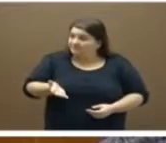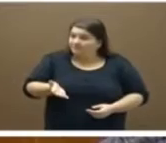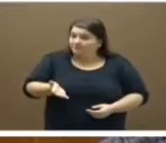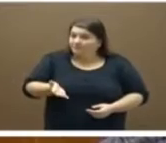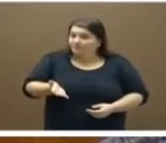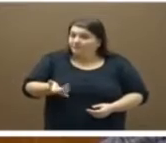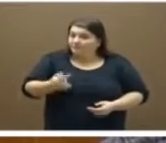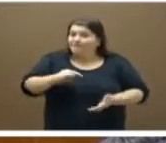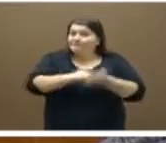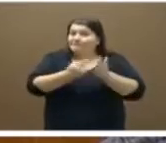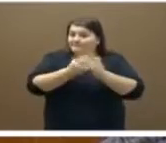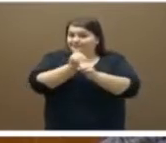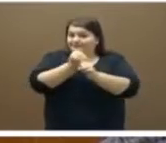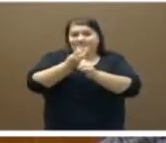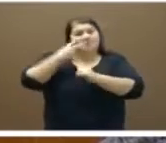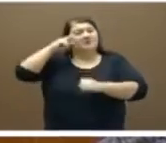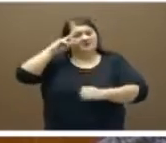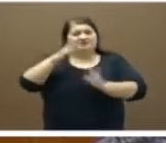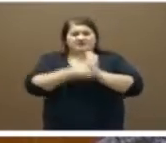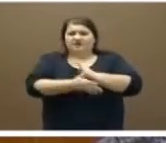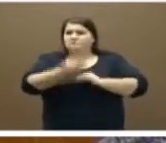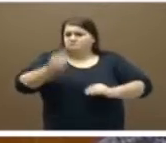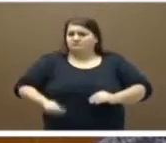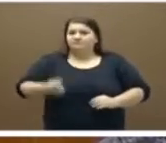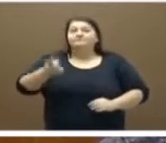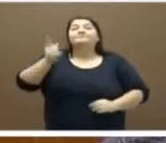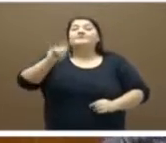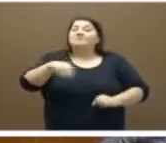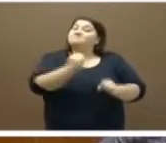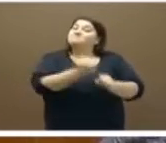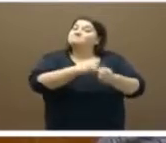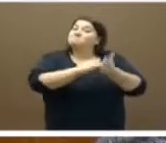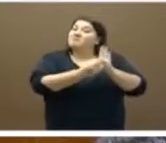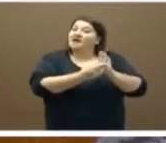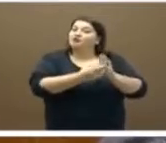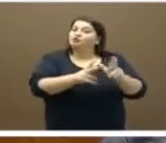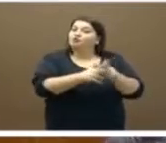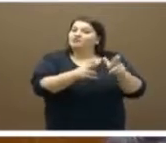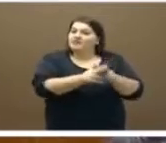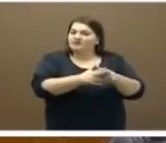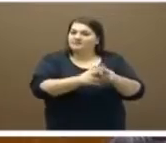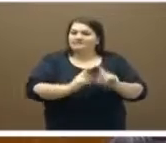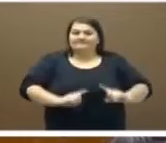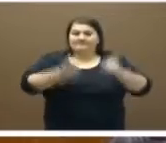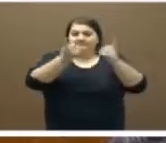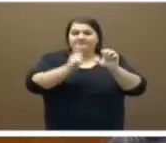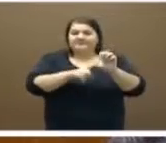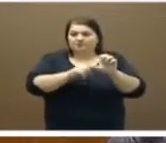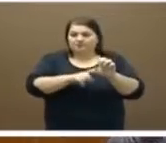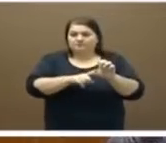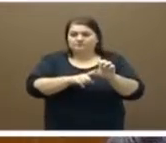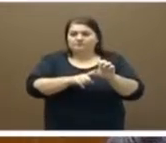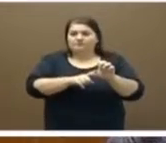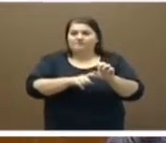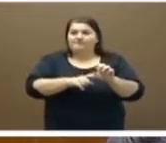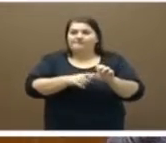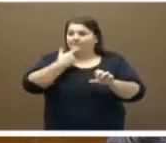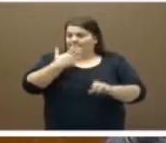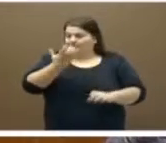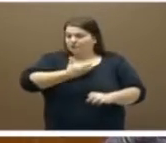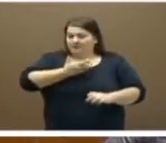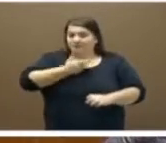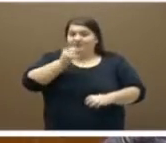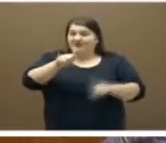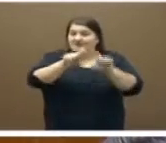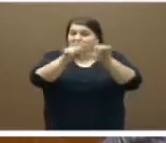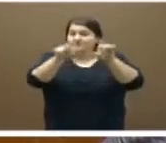El plan de empleo de experiencia supongo que será un buen plan. El plan de empleo social es un plan que por primera vez en Extremadura, por primera vez, viene con ayuntamientos y viene con